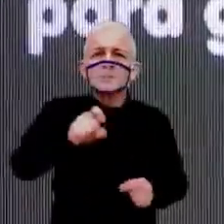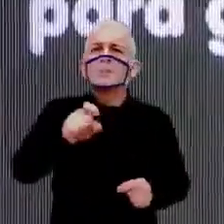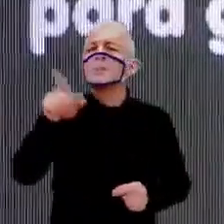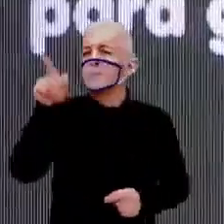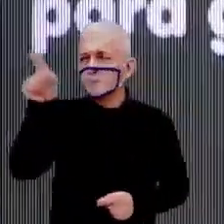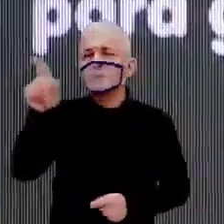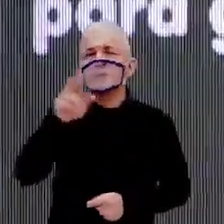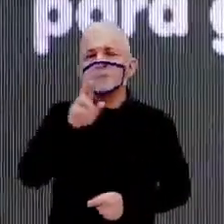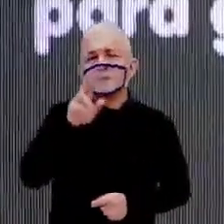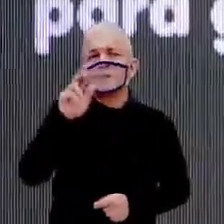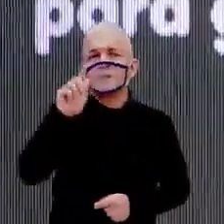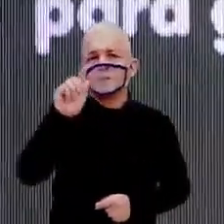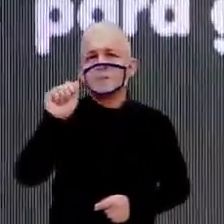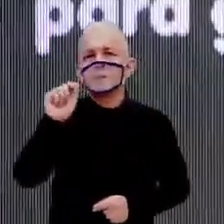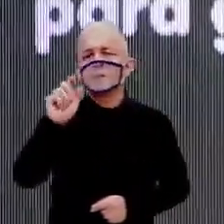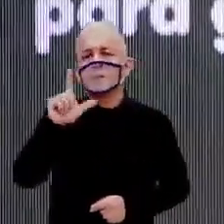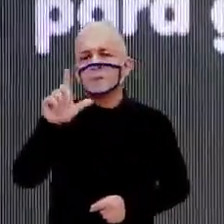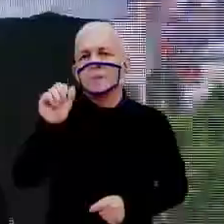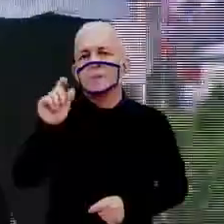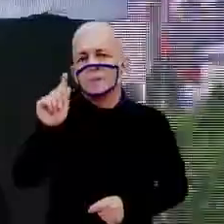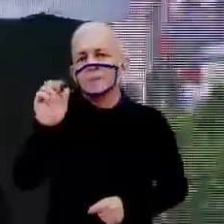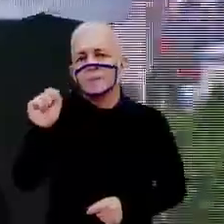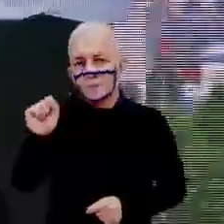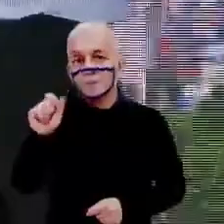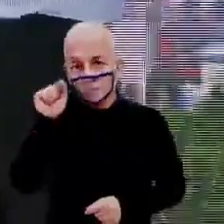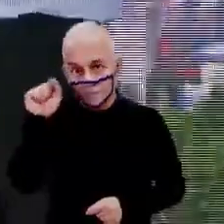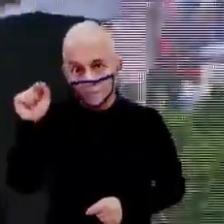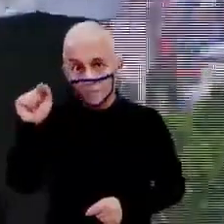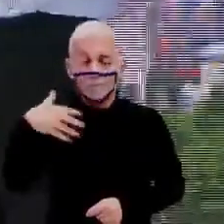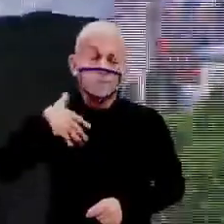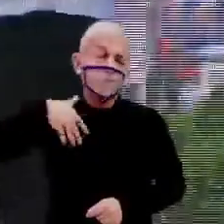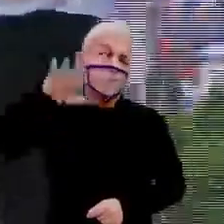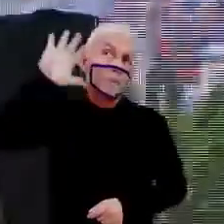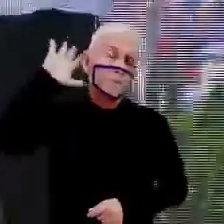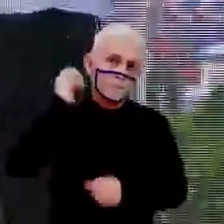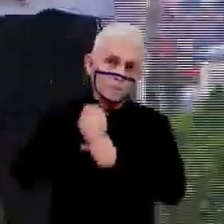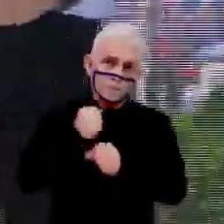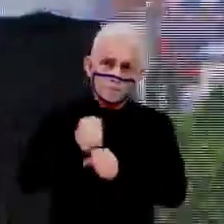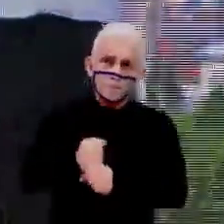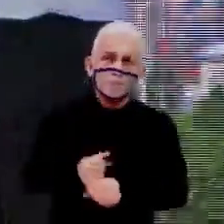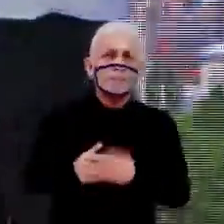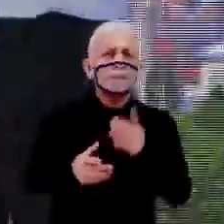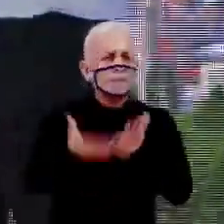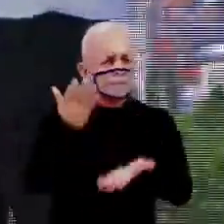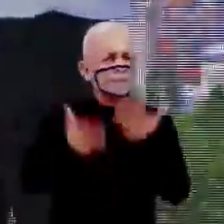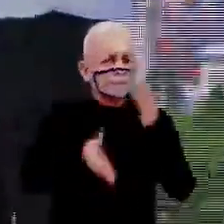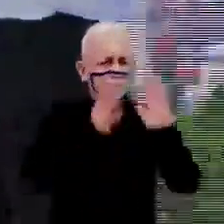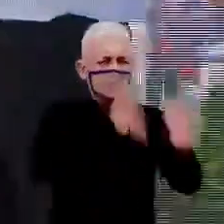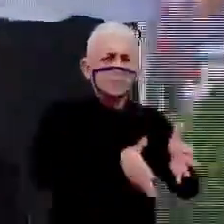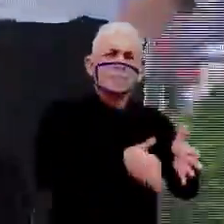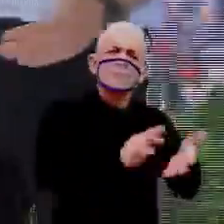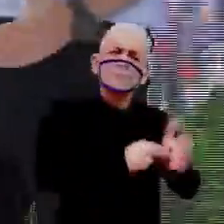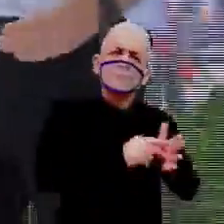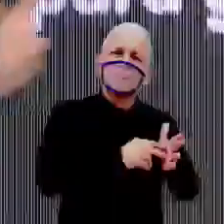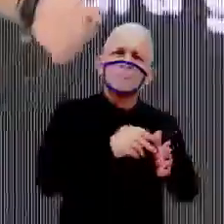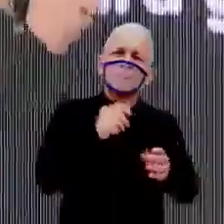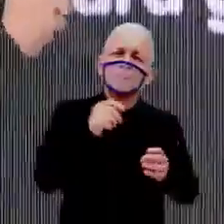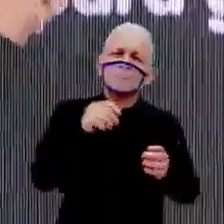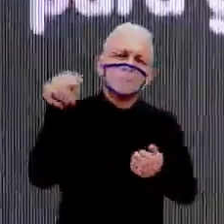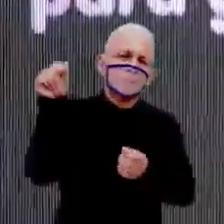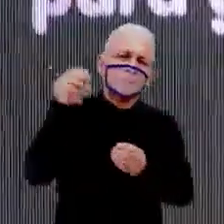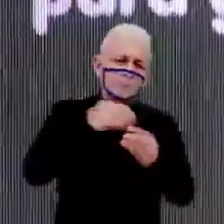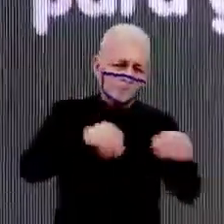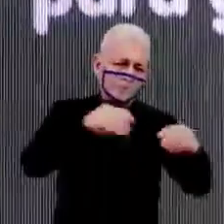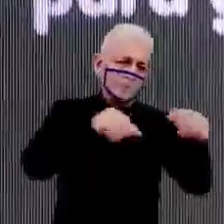necesidades. Antes de darle la palabra a Rafa, yo les quiero decir que para muchos una calle es simplemente un pavimento o un